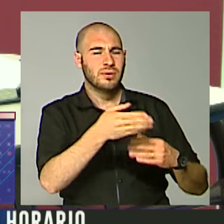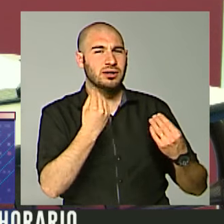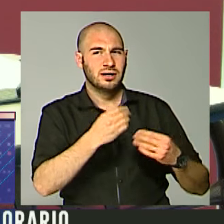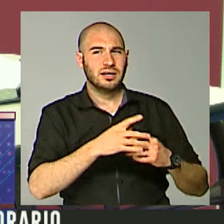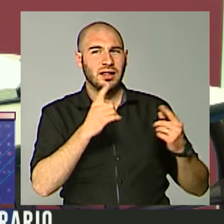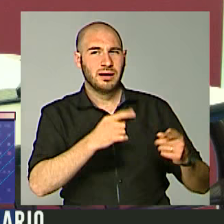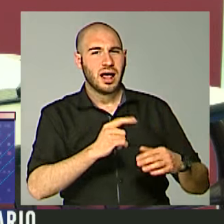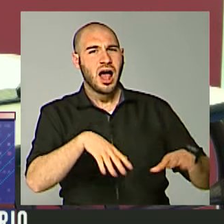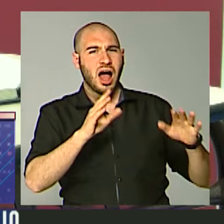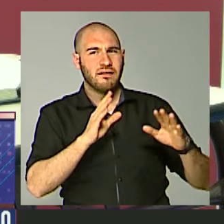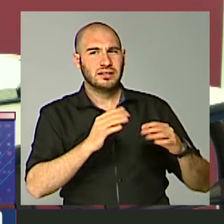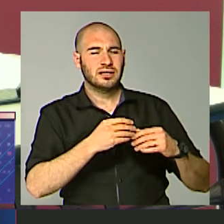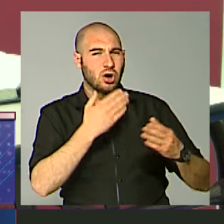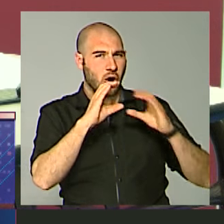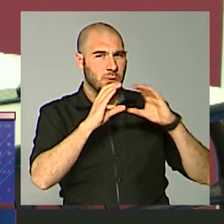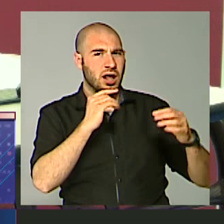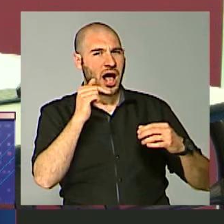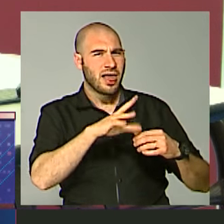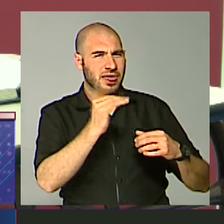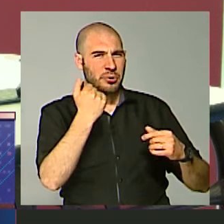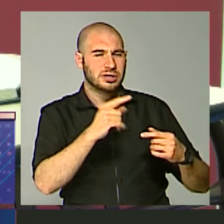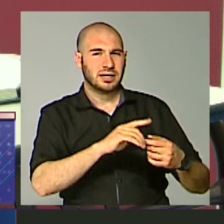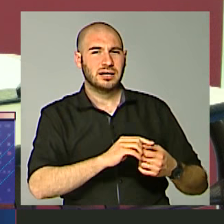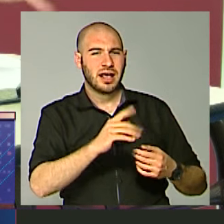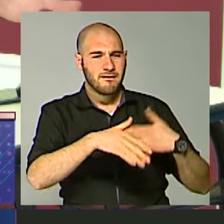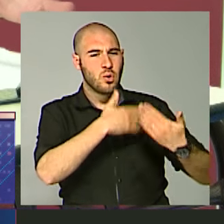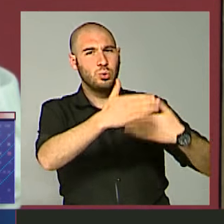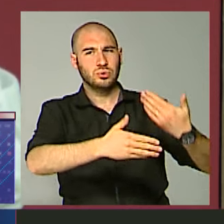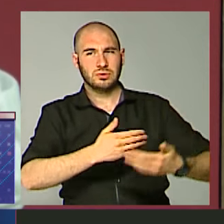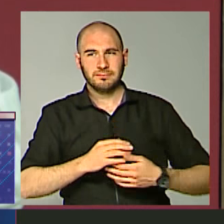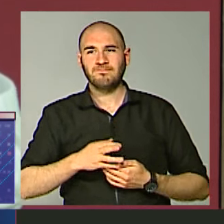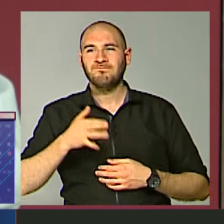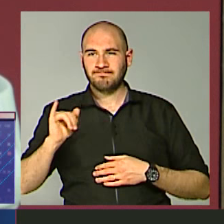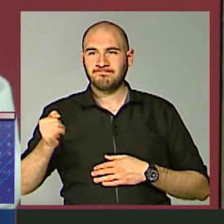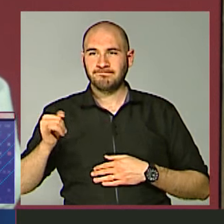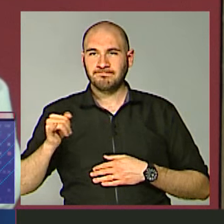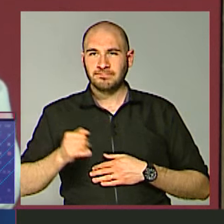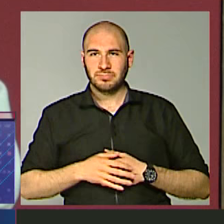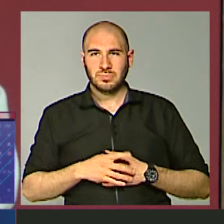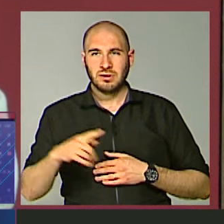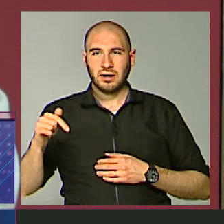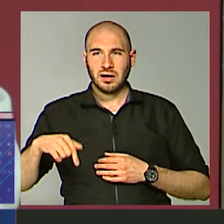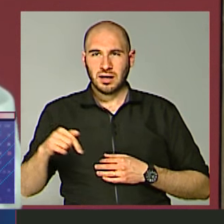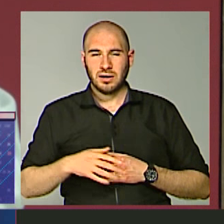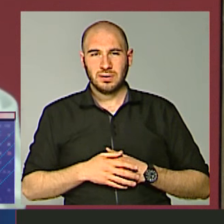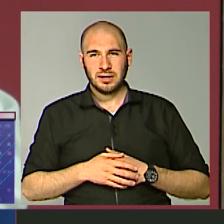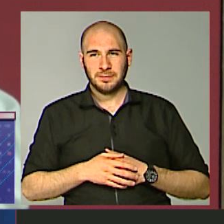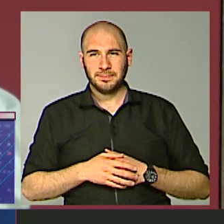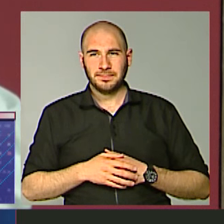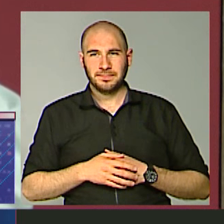también tal vez mucho más comunicativos. ¿Se ha notado esa especie de evolución? Sí, sí, sí. Ahora están,